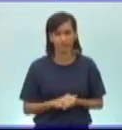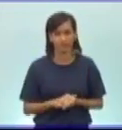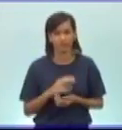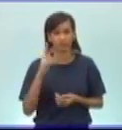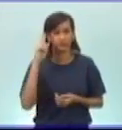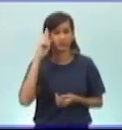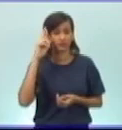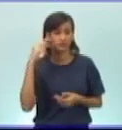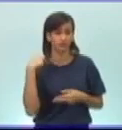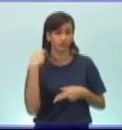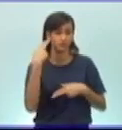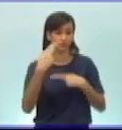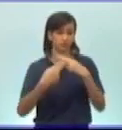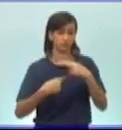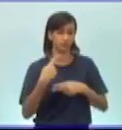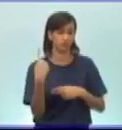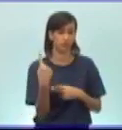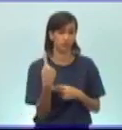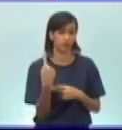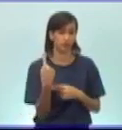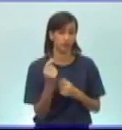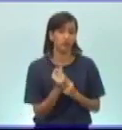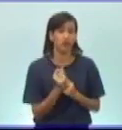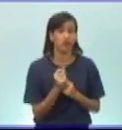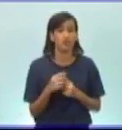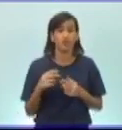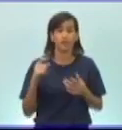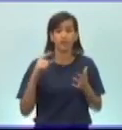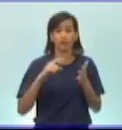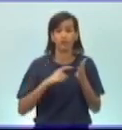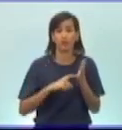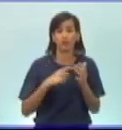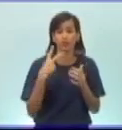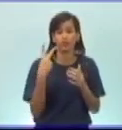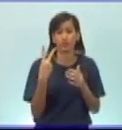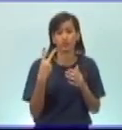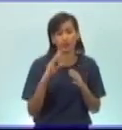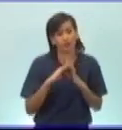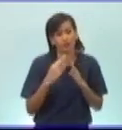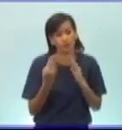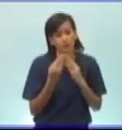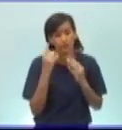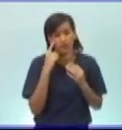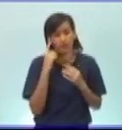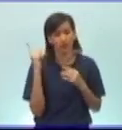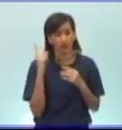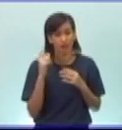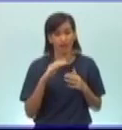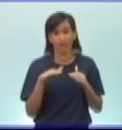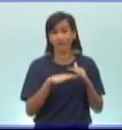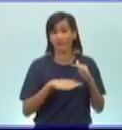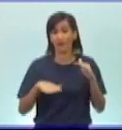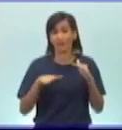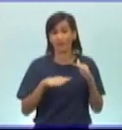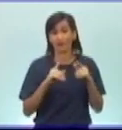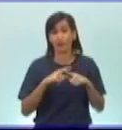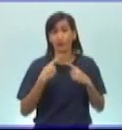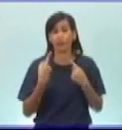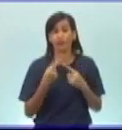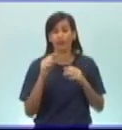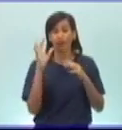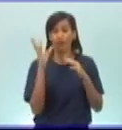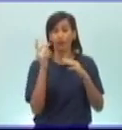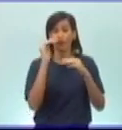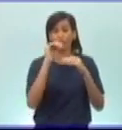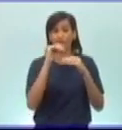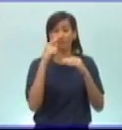es multiplicar dos veces en todos los casos la base ¿Por qué? Porque su exponente